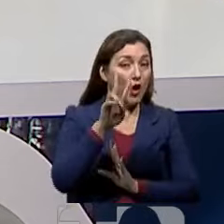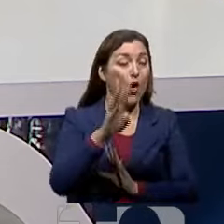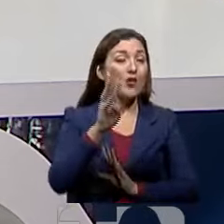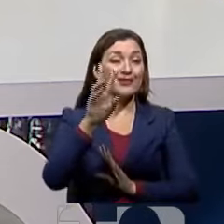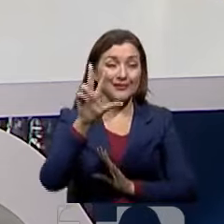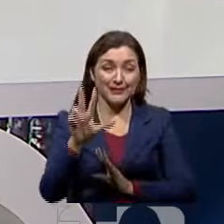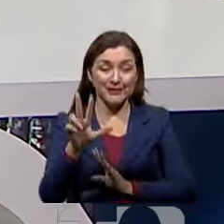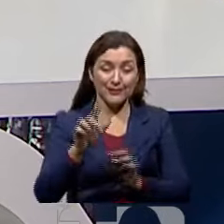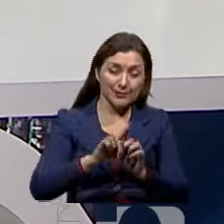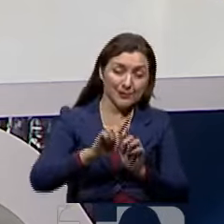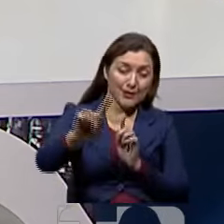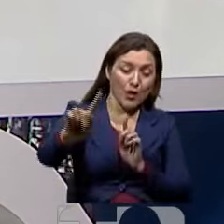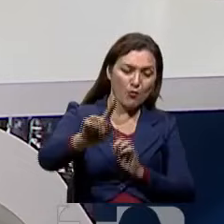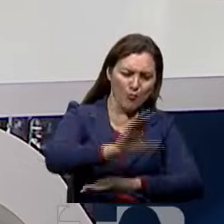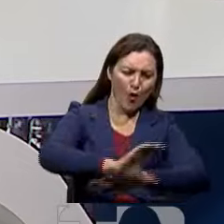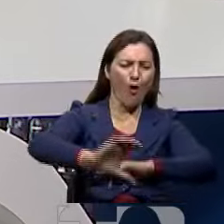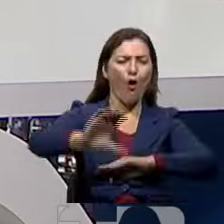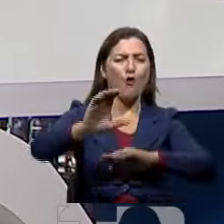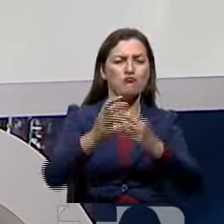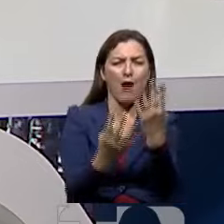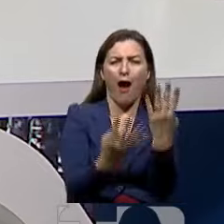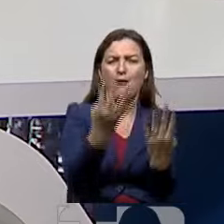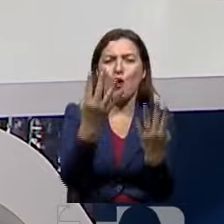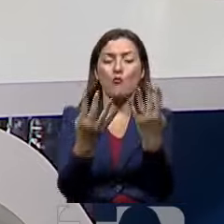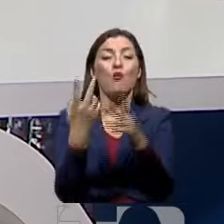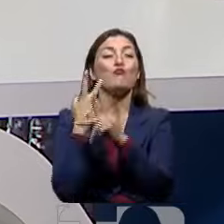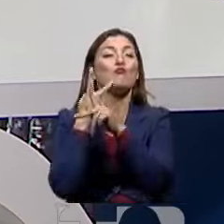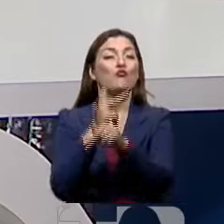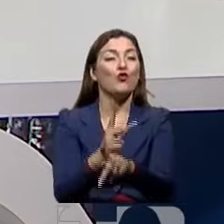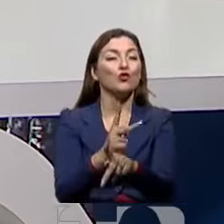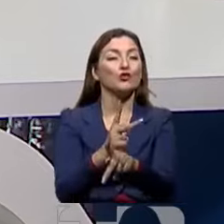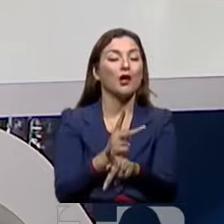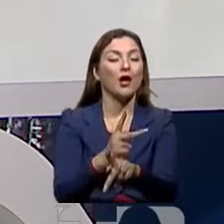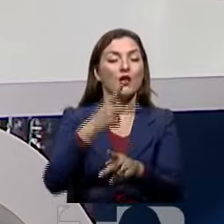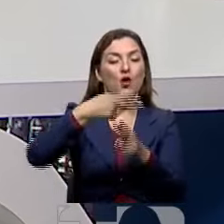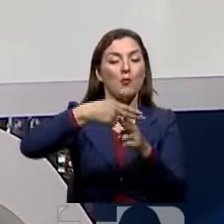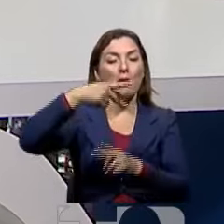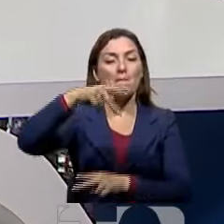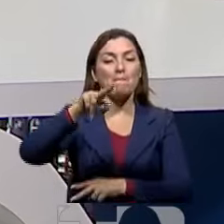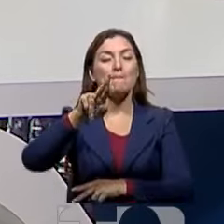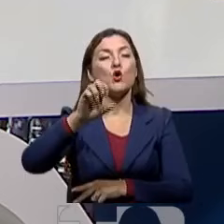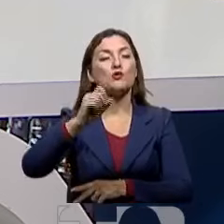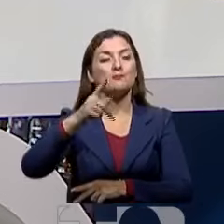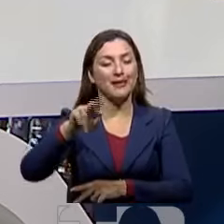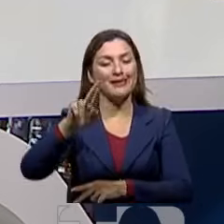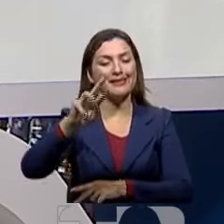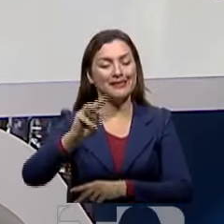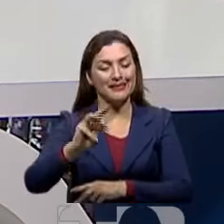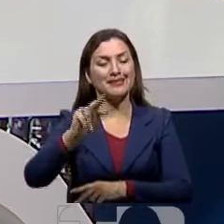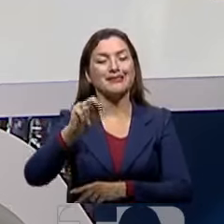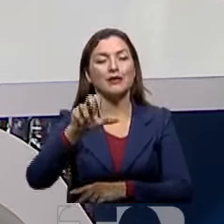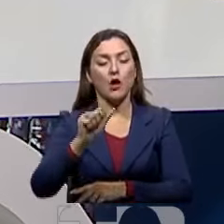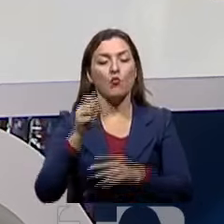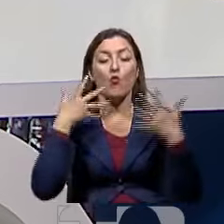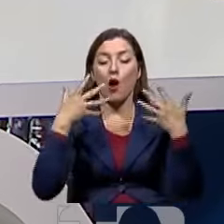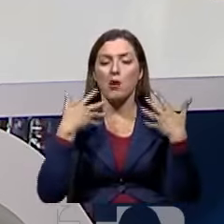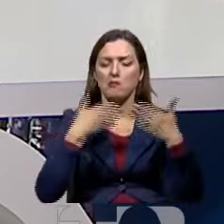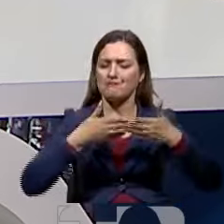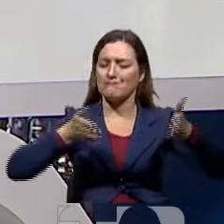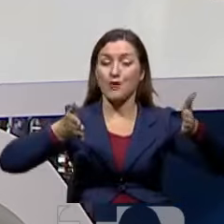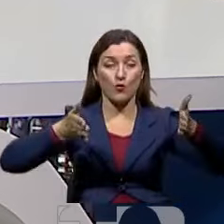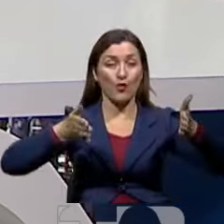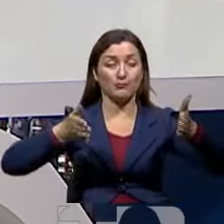263 hectáreas, es un bosque de vegetación protector que se llama Prosperina, o que está en Prosperina en Guayaquil, y que abrió sus puertas al público